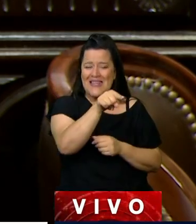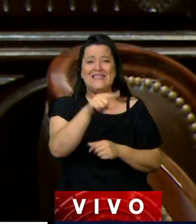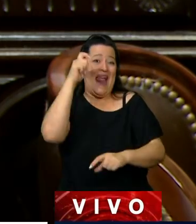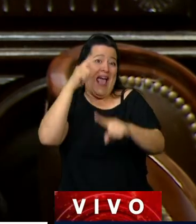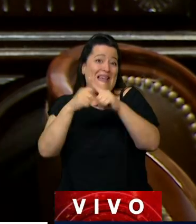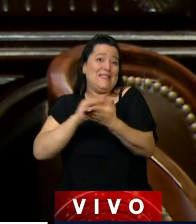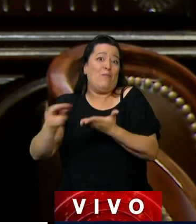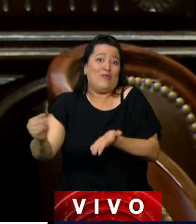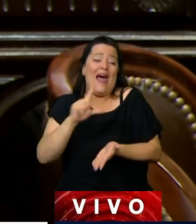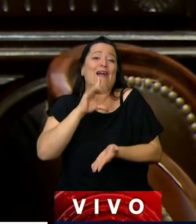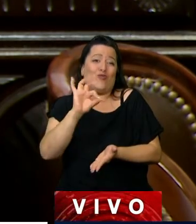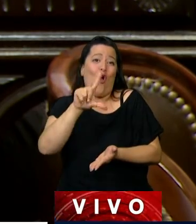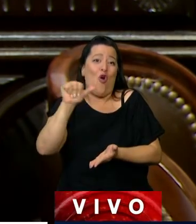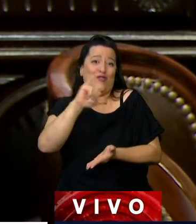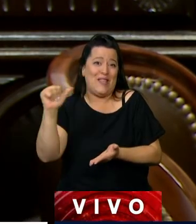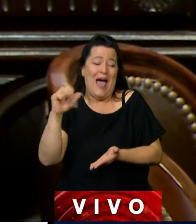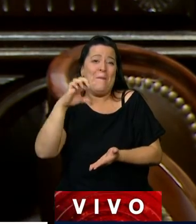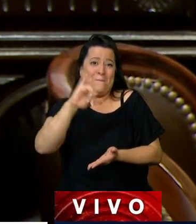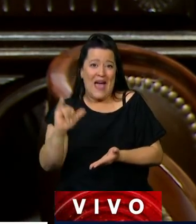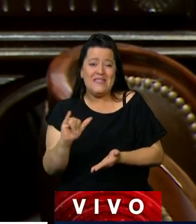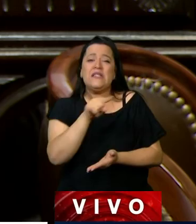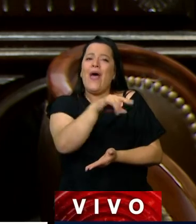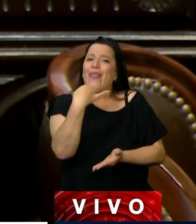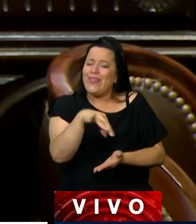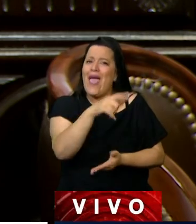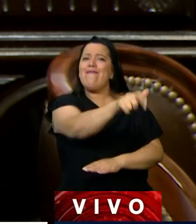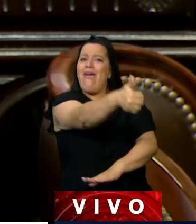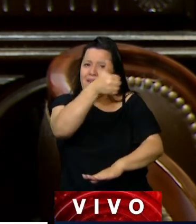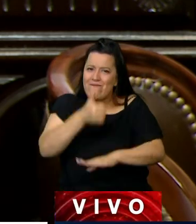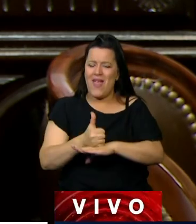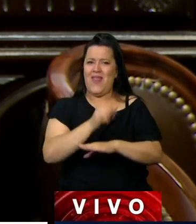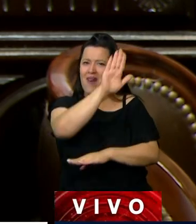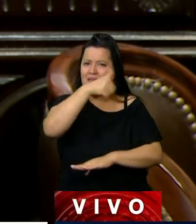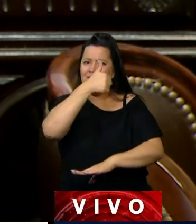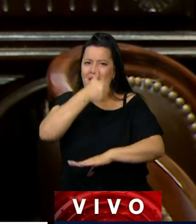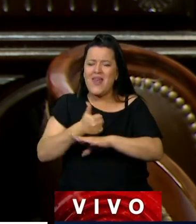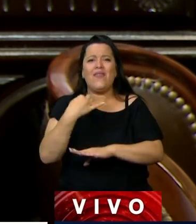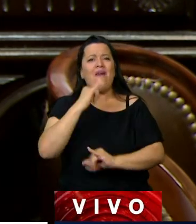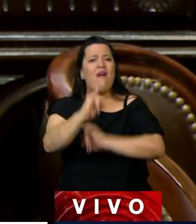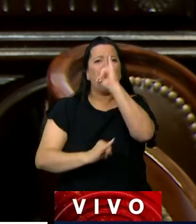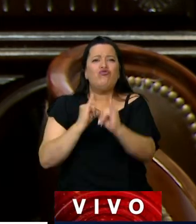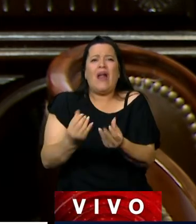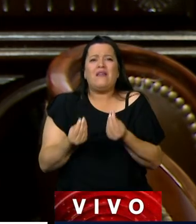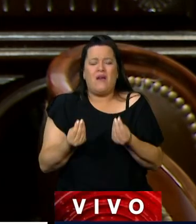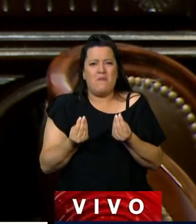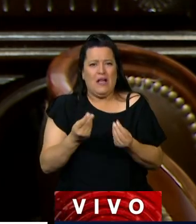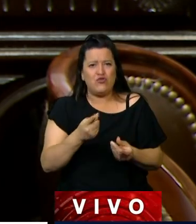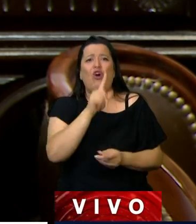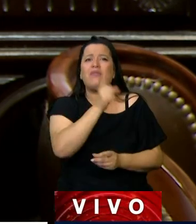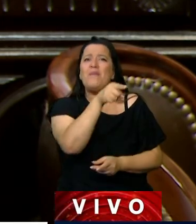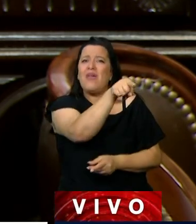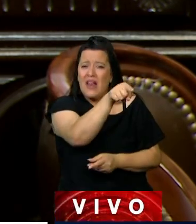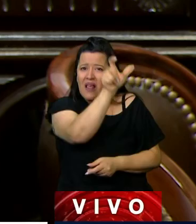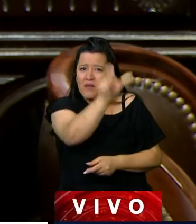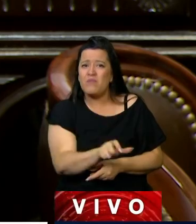exdiputada, la necesidad de que honre con su presencia aquí, rinda cuentas y sobre todo nos indique